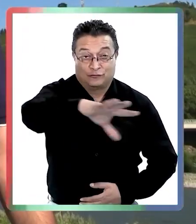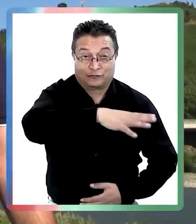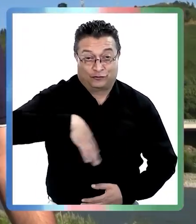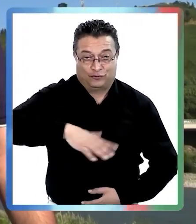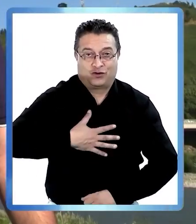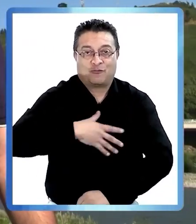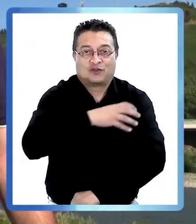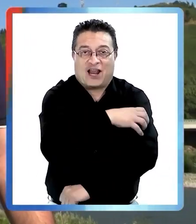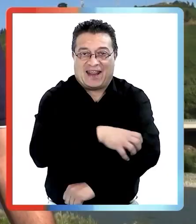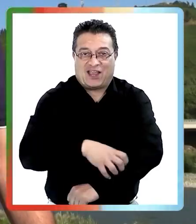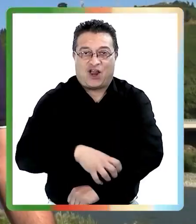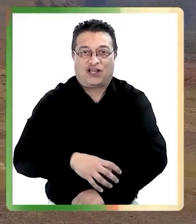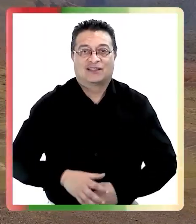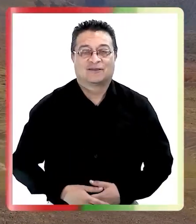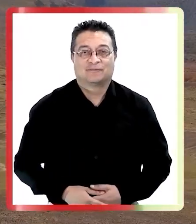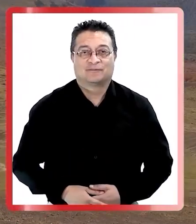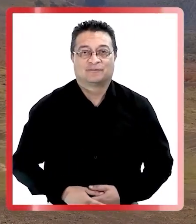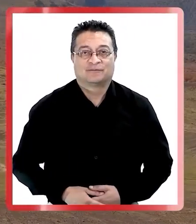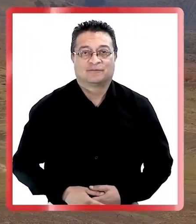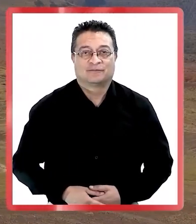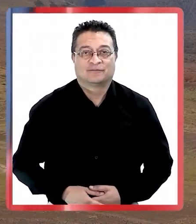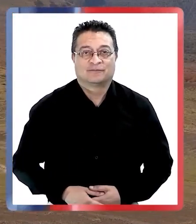Somos las regiones.